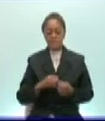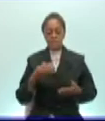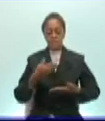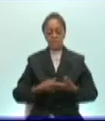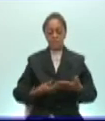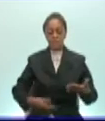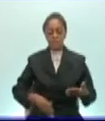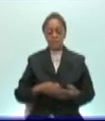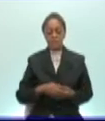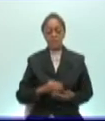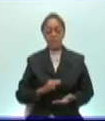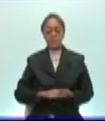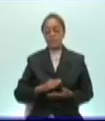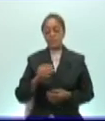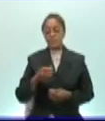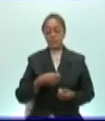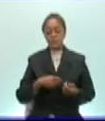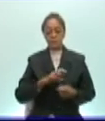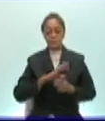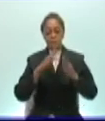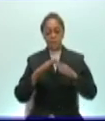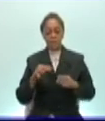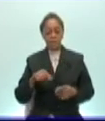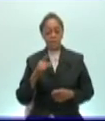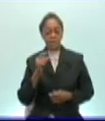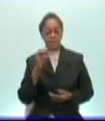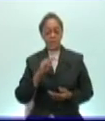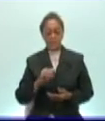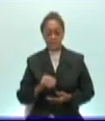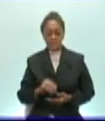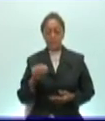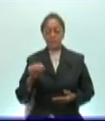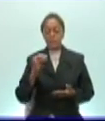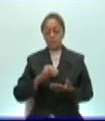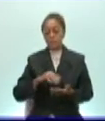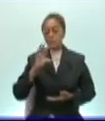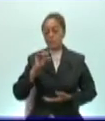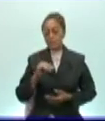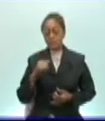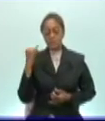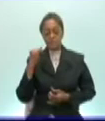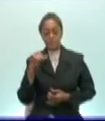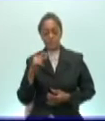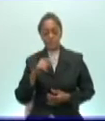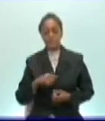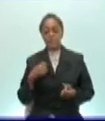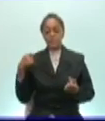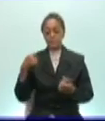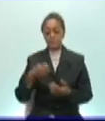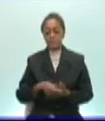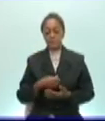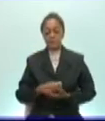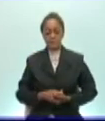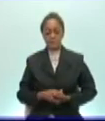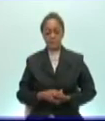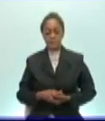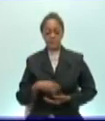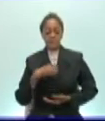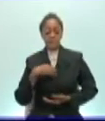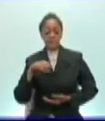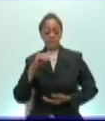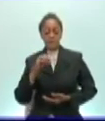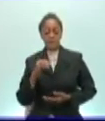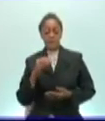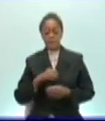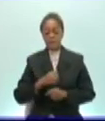el Tratado de París, quien es el que va a demostrar el contenido imperialista de esta intervención. Quiere decir que cuando vamos